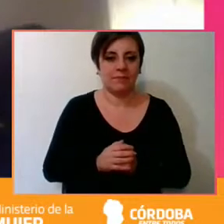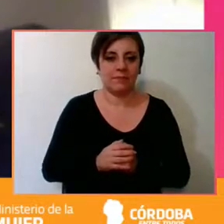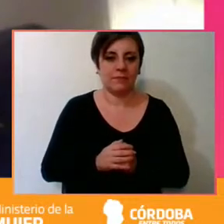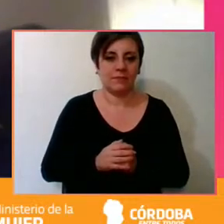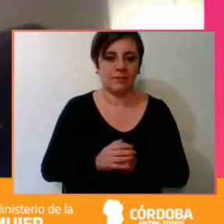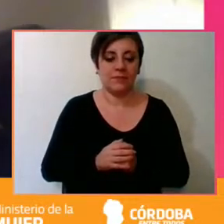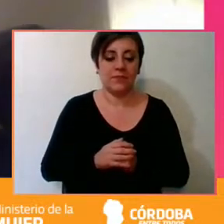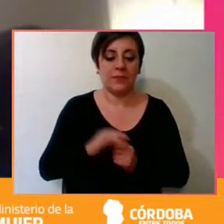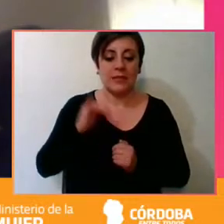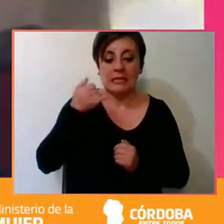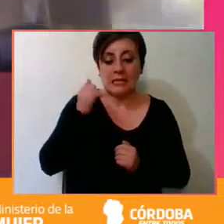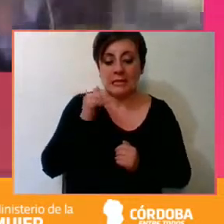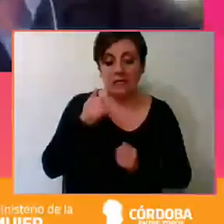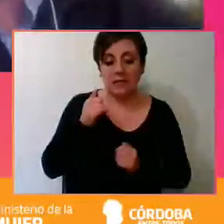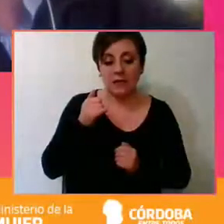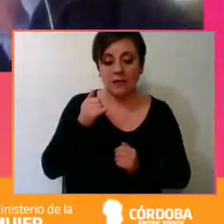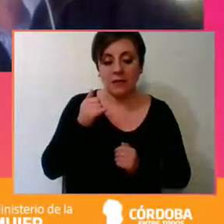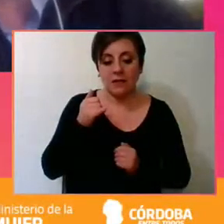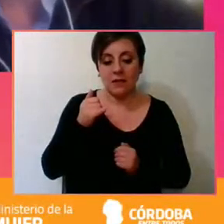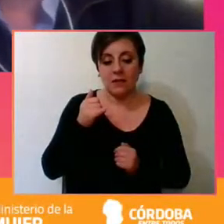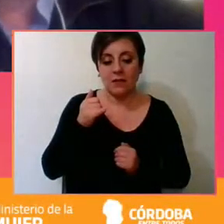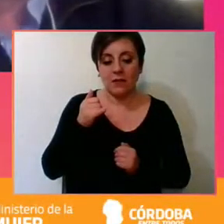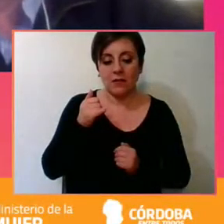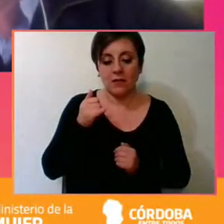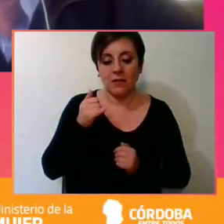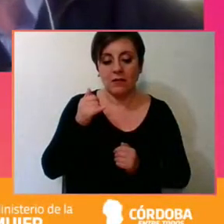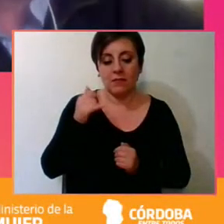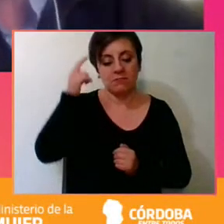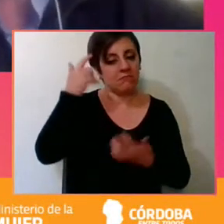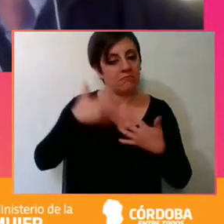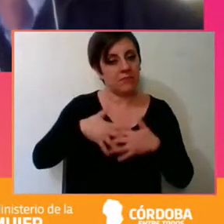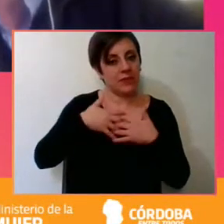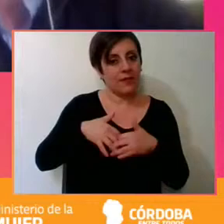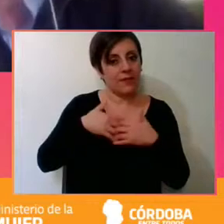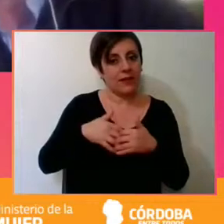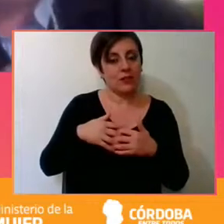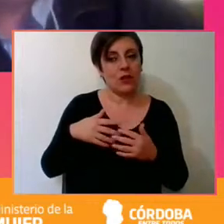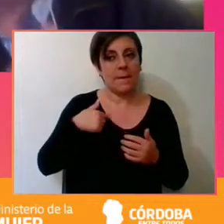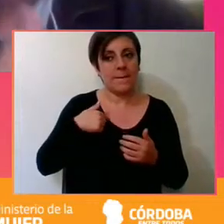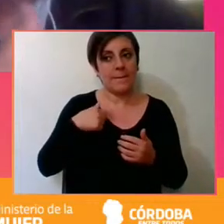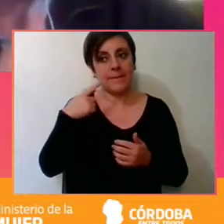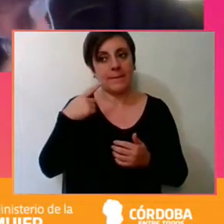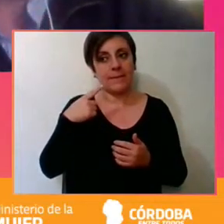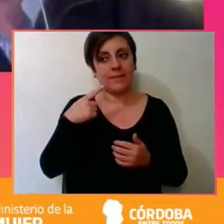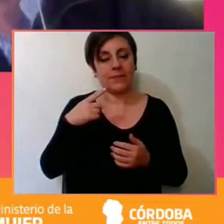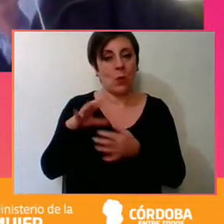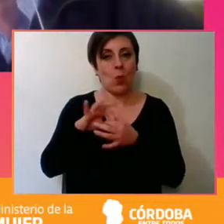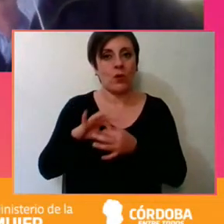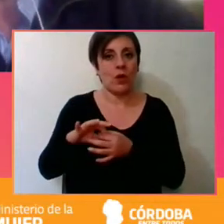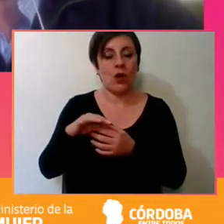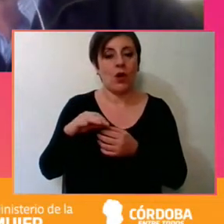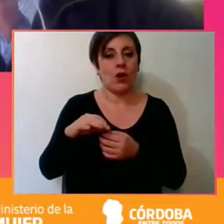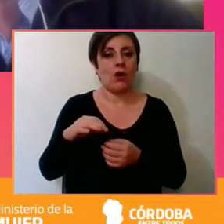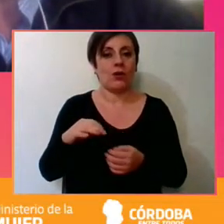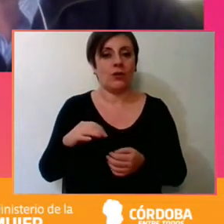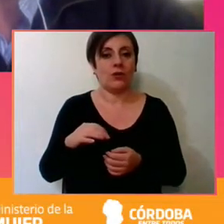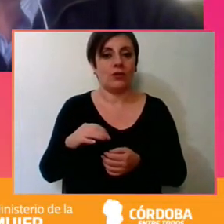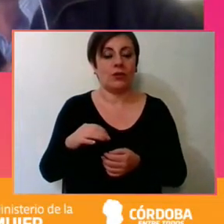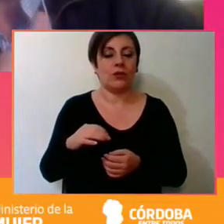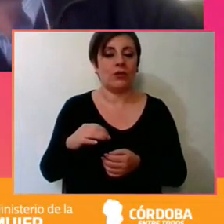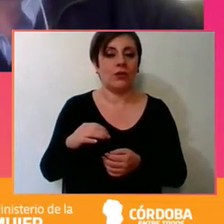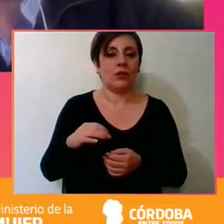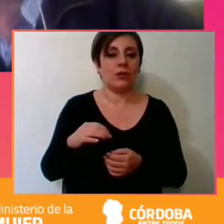que voy a compartir con ustedes las reflexiones que mi organización, que la Unión Iberoamericana de Municipalistas